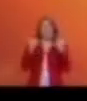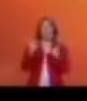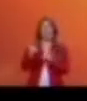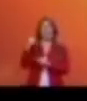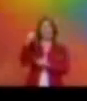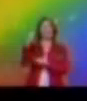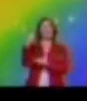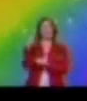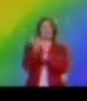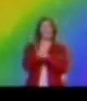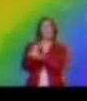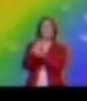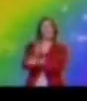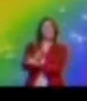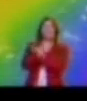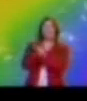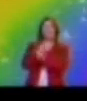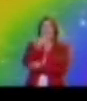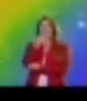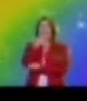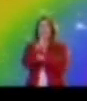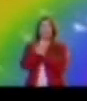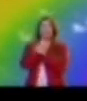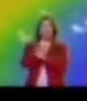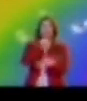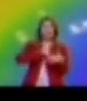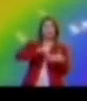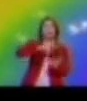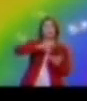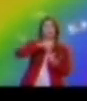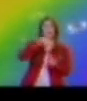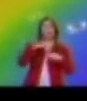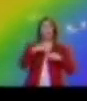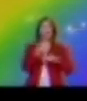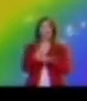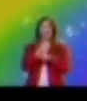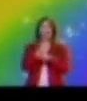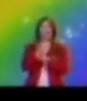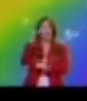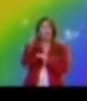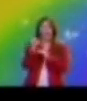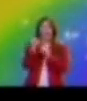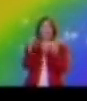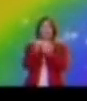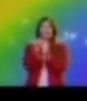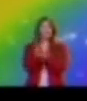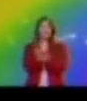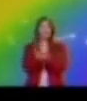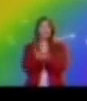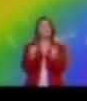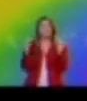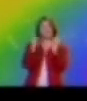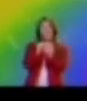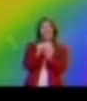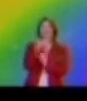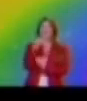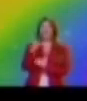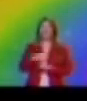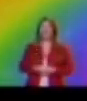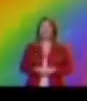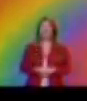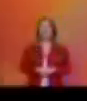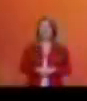Descubre todo el cuidado y protección de los colores de Ciclón Líquido en su nuevo Ahorra Pack. Más económico, más